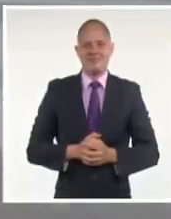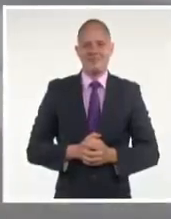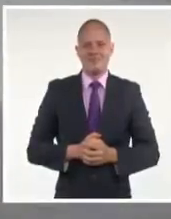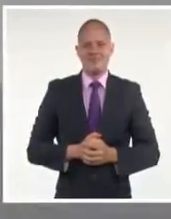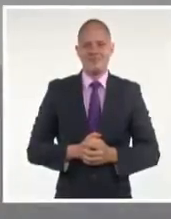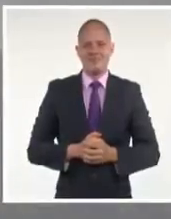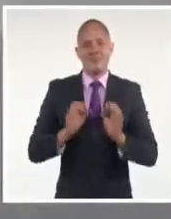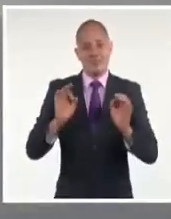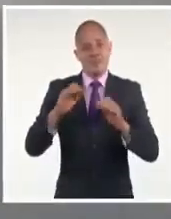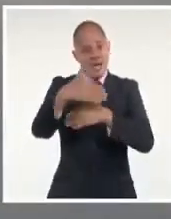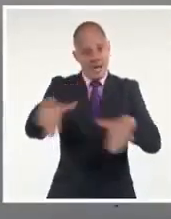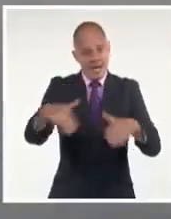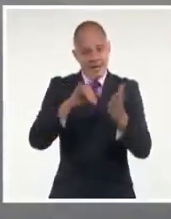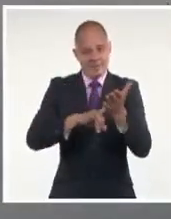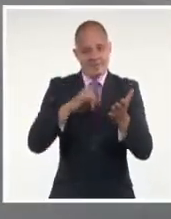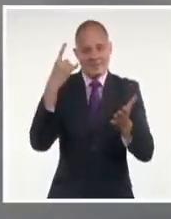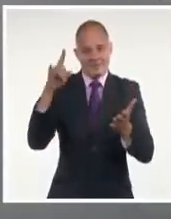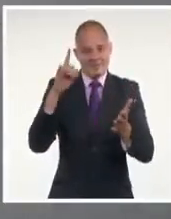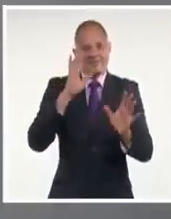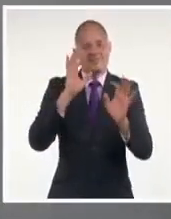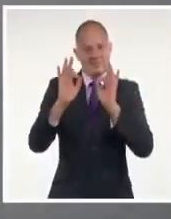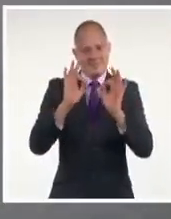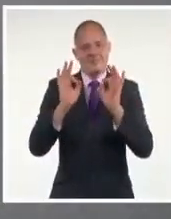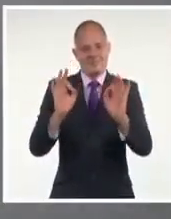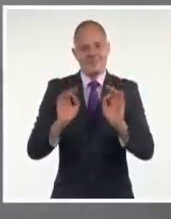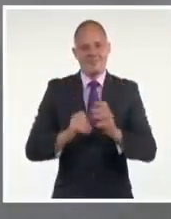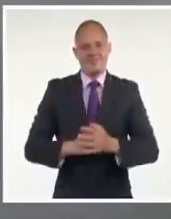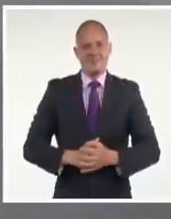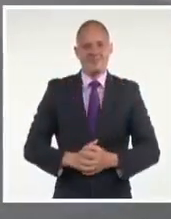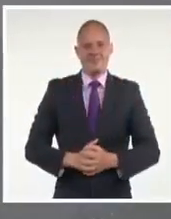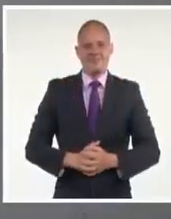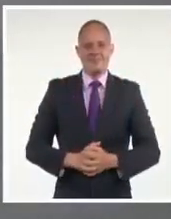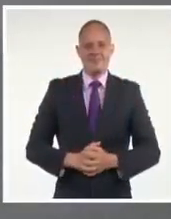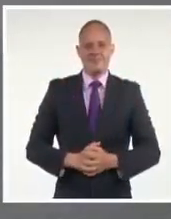revolucionarios. Miralles Spaine Pineda, Sistema Informativo de la Televisión Cubana.